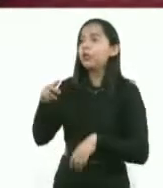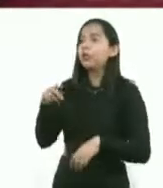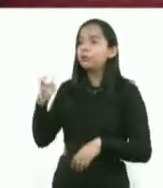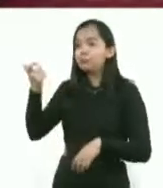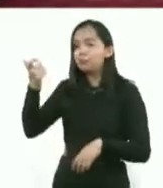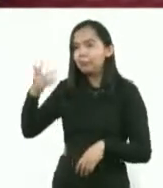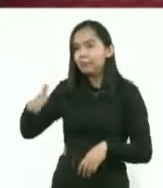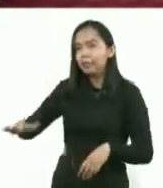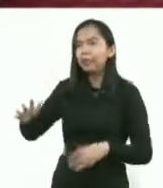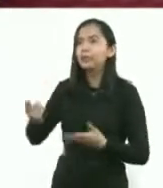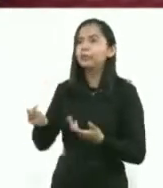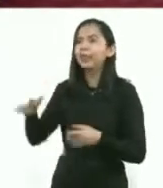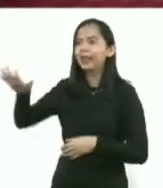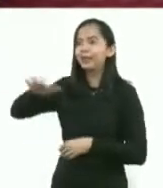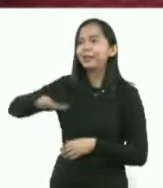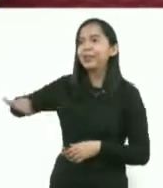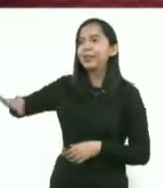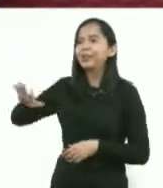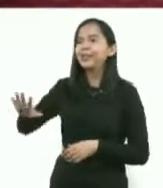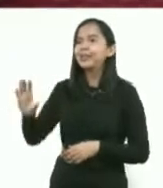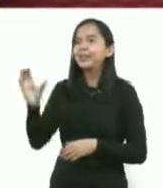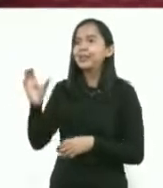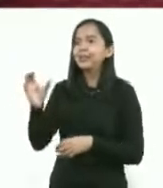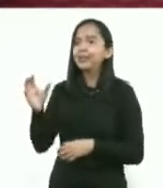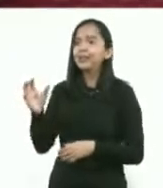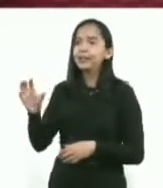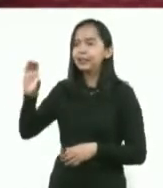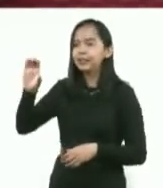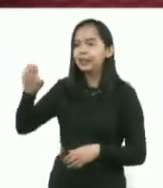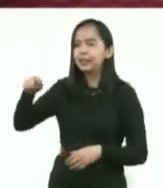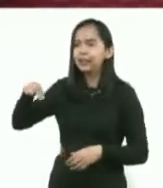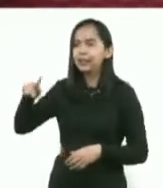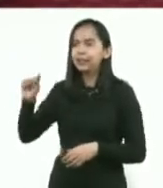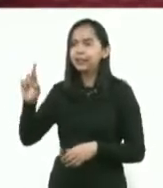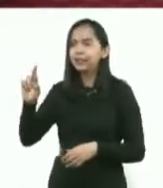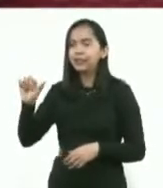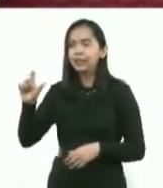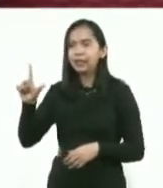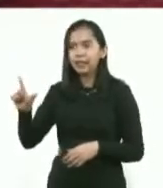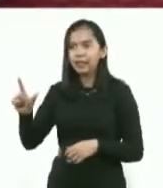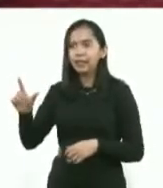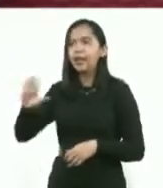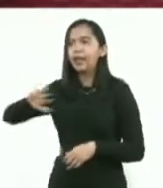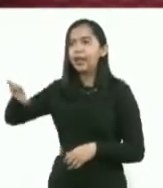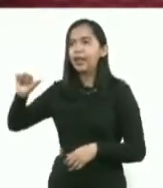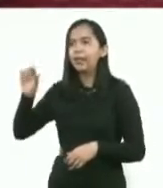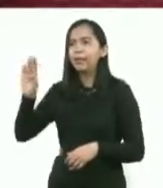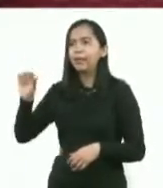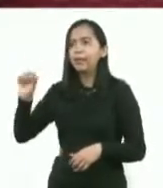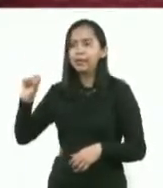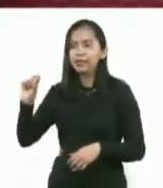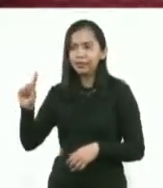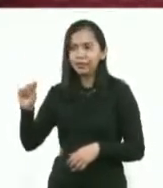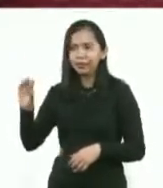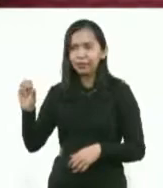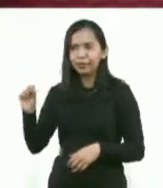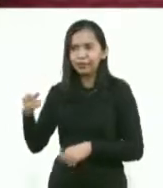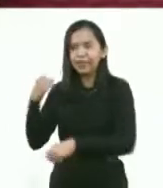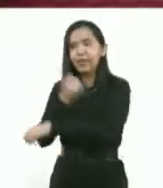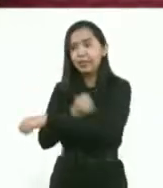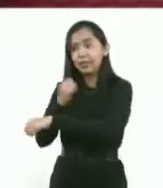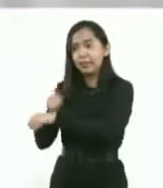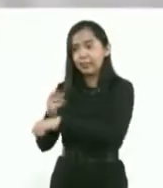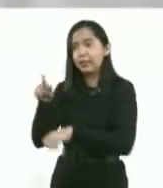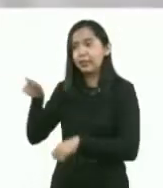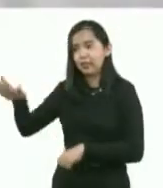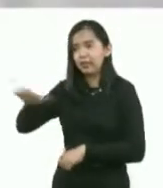es la central de abastos de Iztapalapa. Ahora sí que de Iztapalapa para el mundo, para México, los mejores